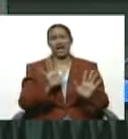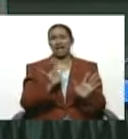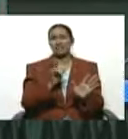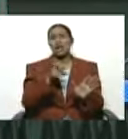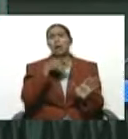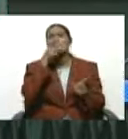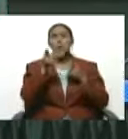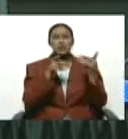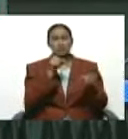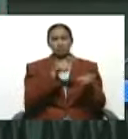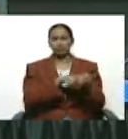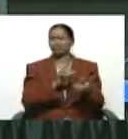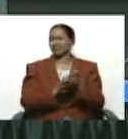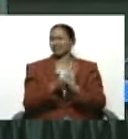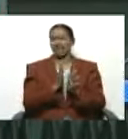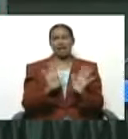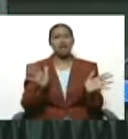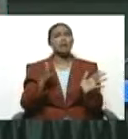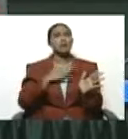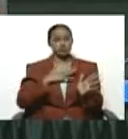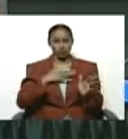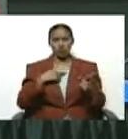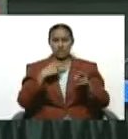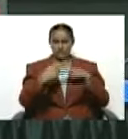soy de los partidos, pero yo soy revolucionario.